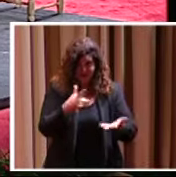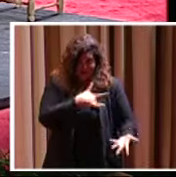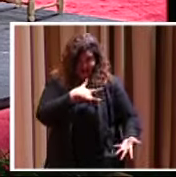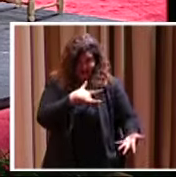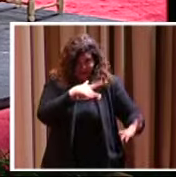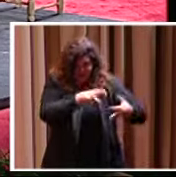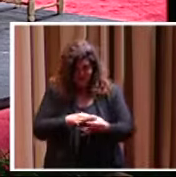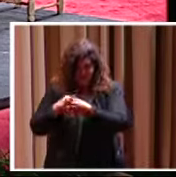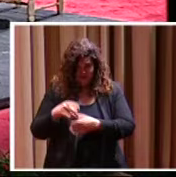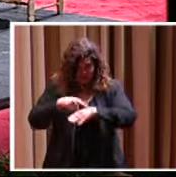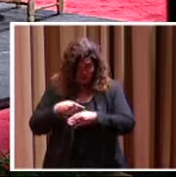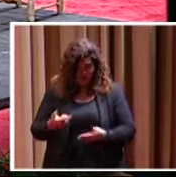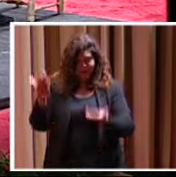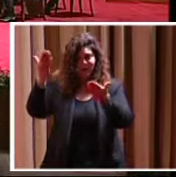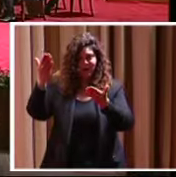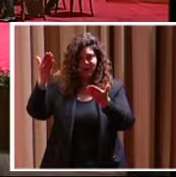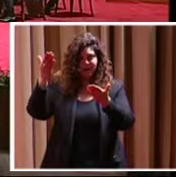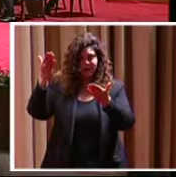corazón del tiempo.